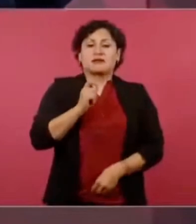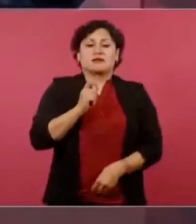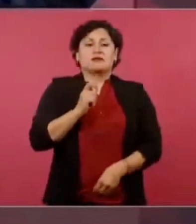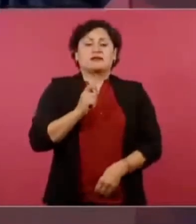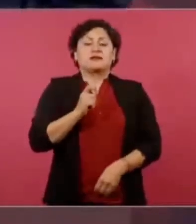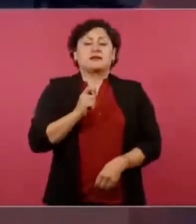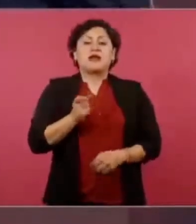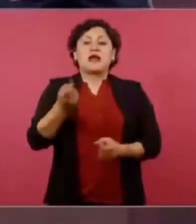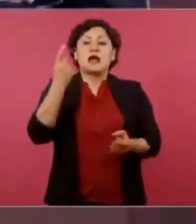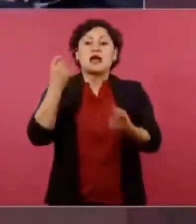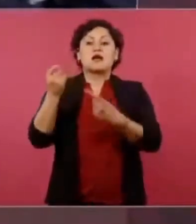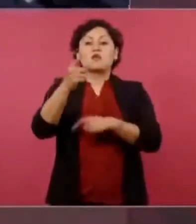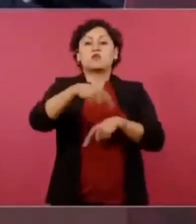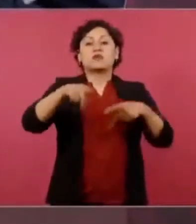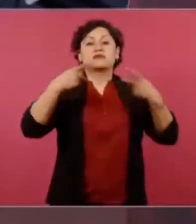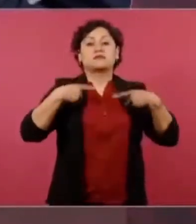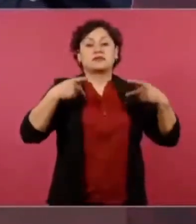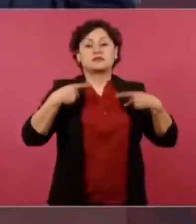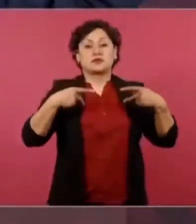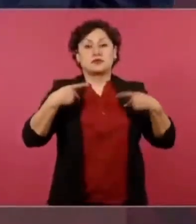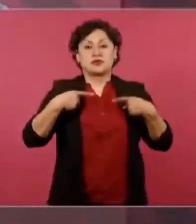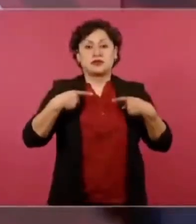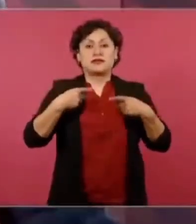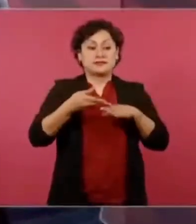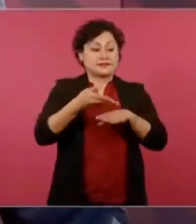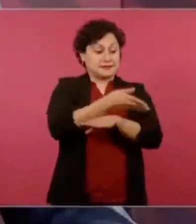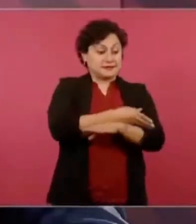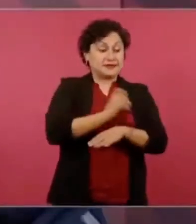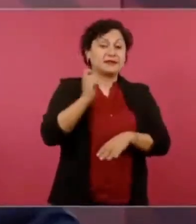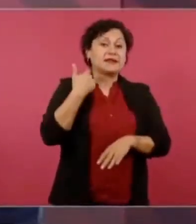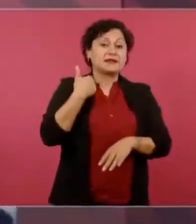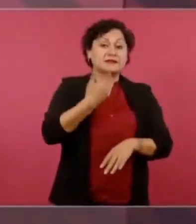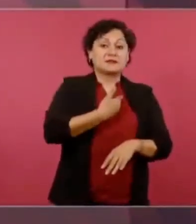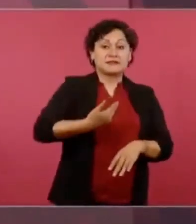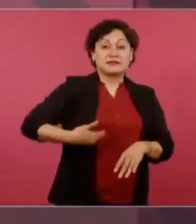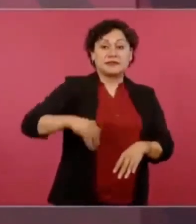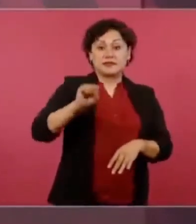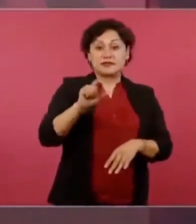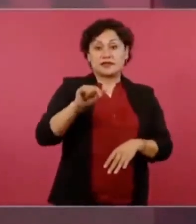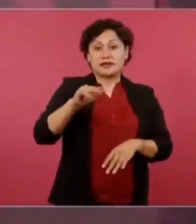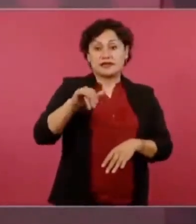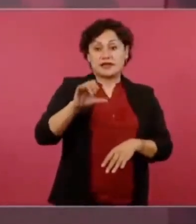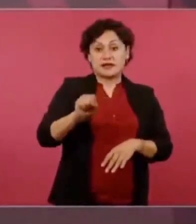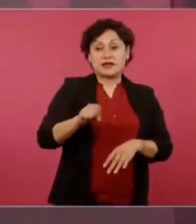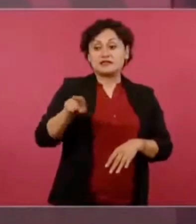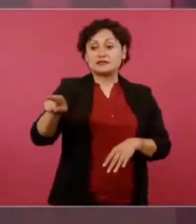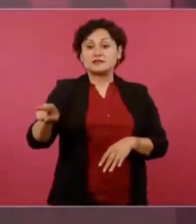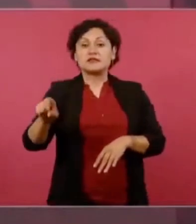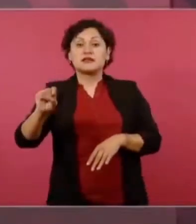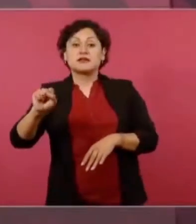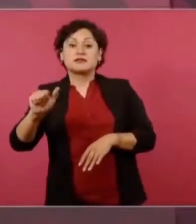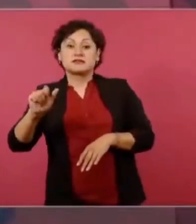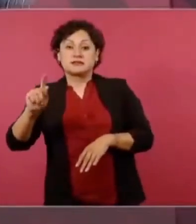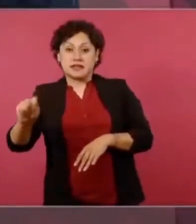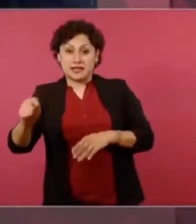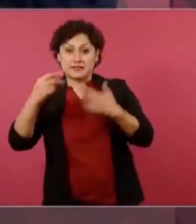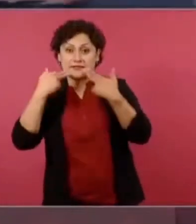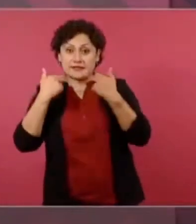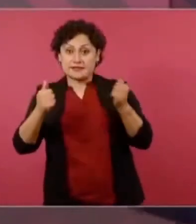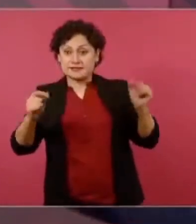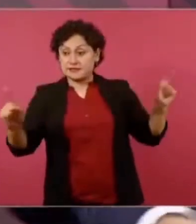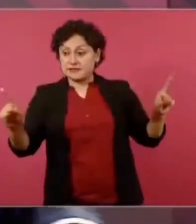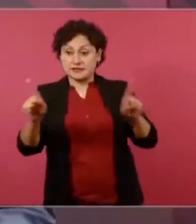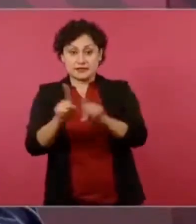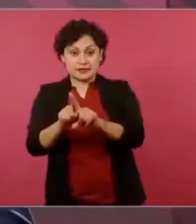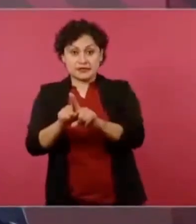Salinas fueron los que se mantuvieron en Hacienda con Fox y luego con